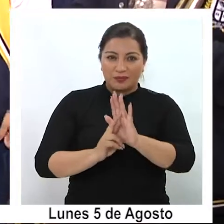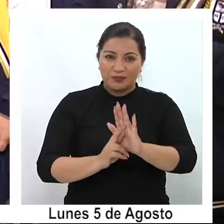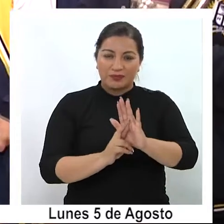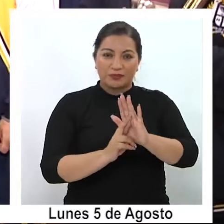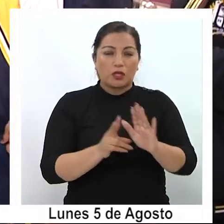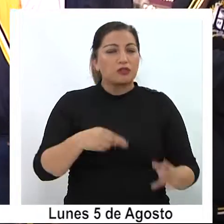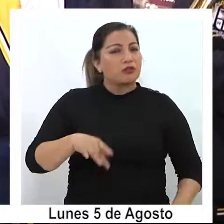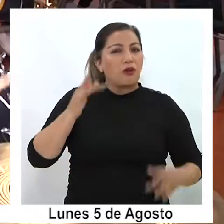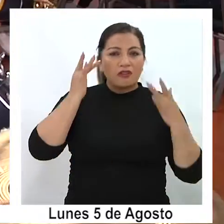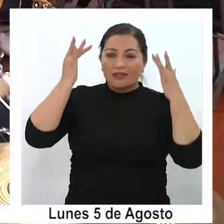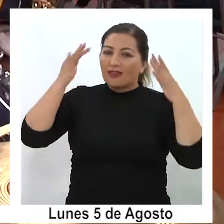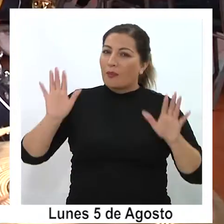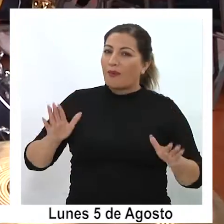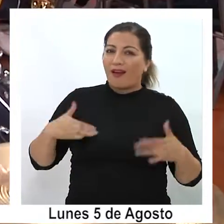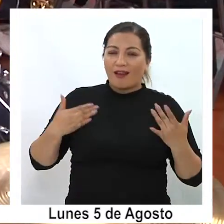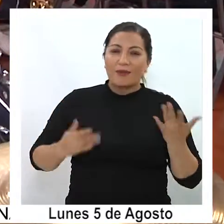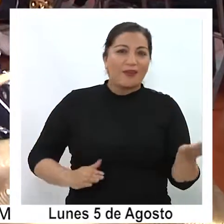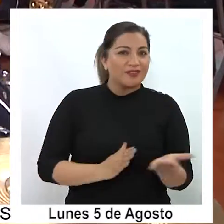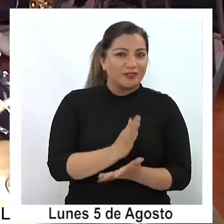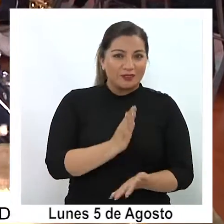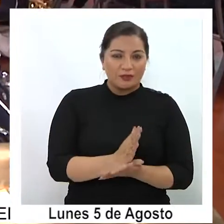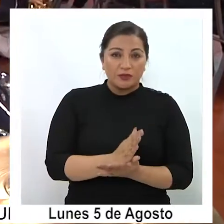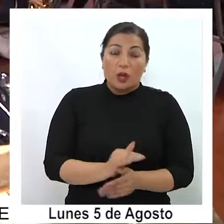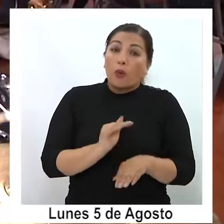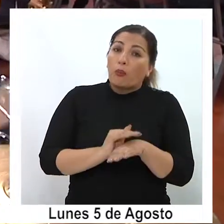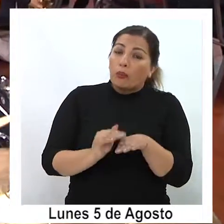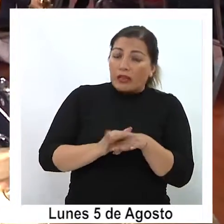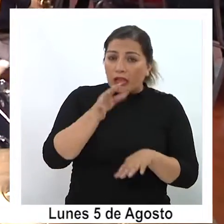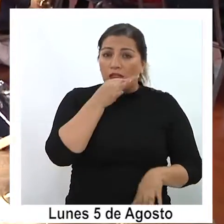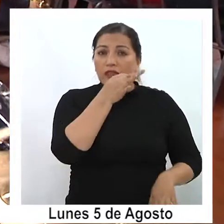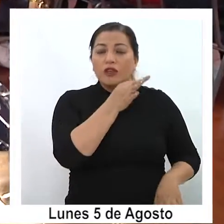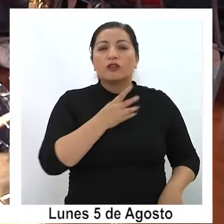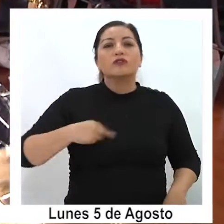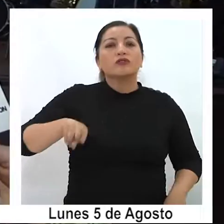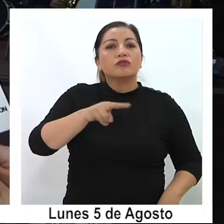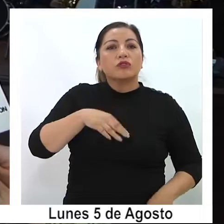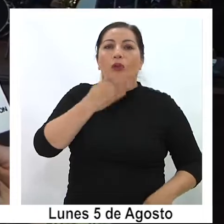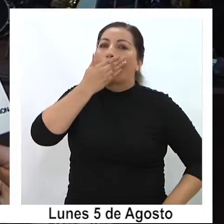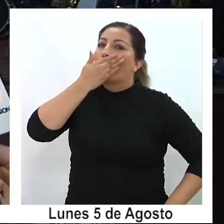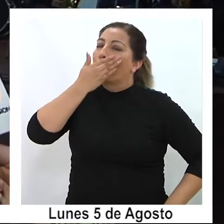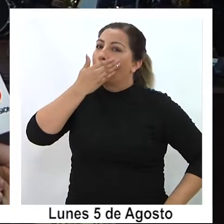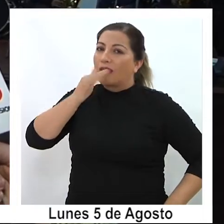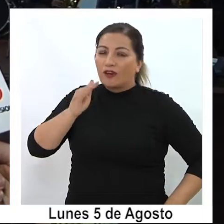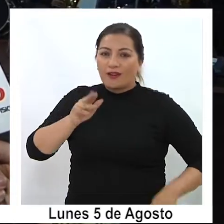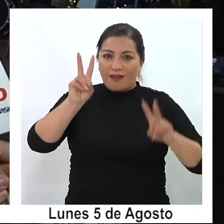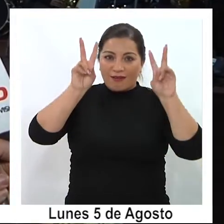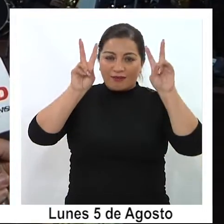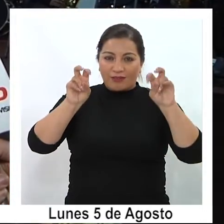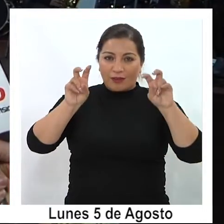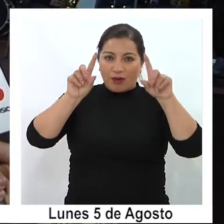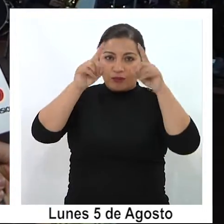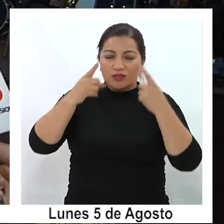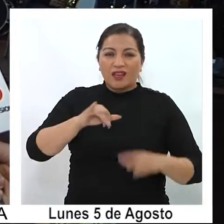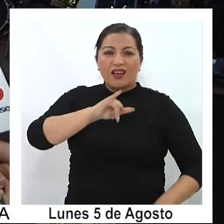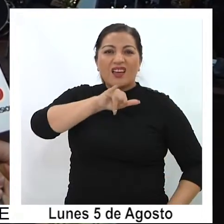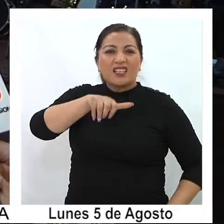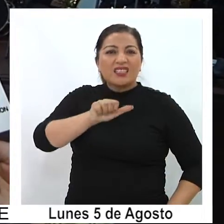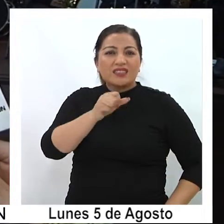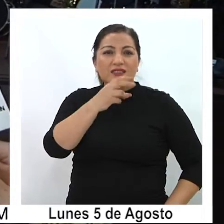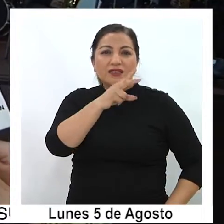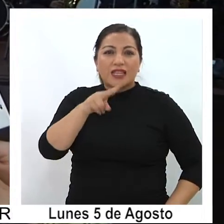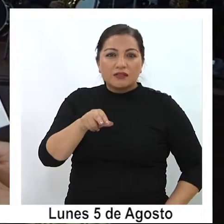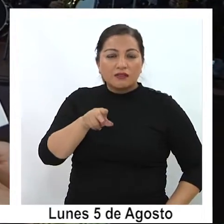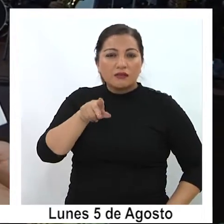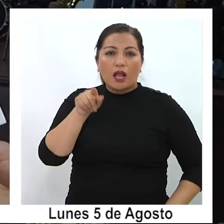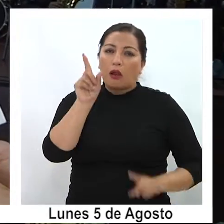contento, con muchas ganas de poder ya comenzar. Humildemente creo que somos de los mejores referentes a este estilo, que es el jazz, que es muy poco común acá